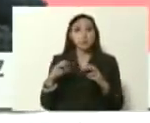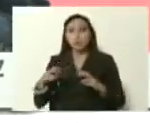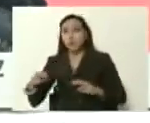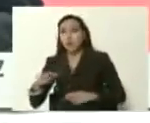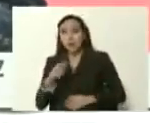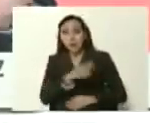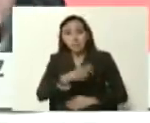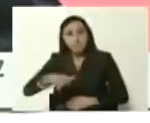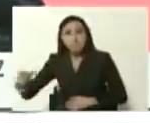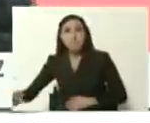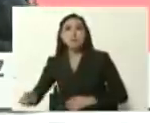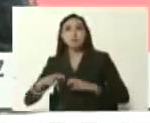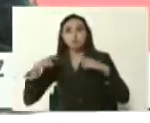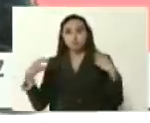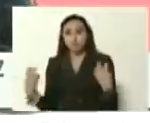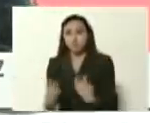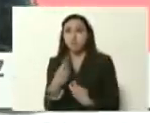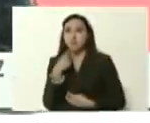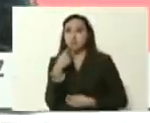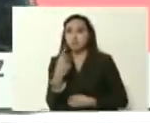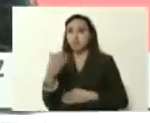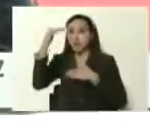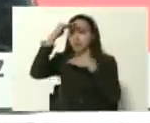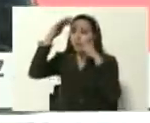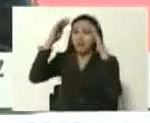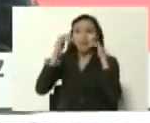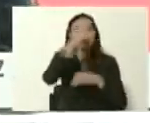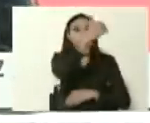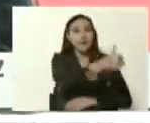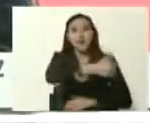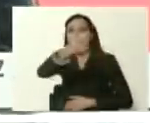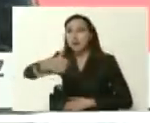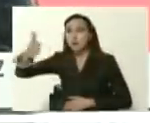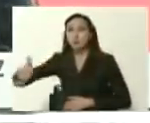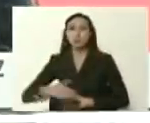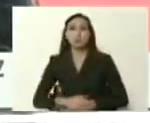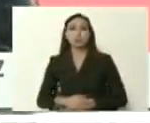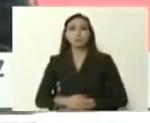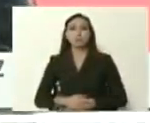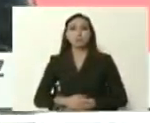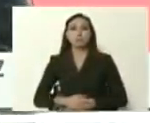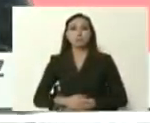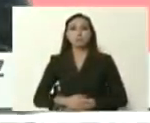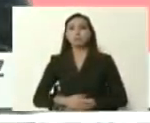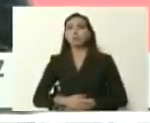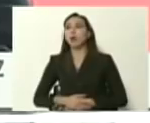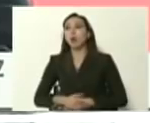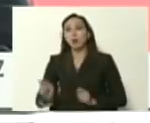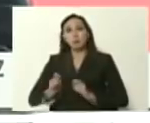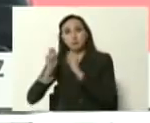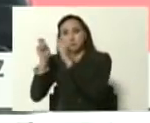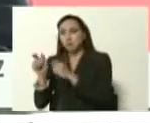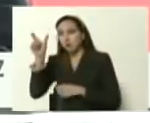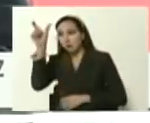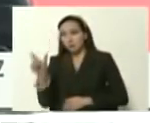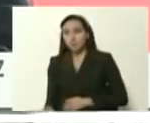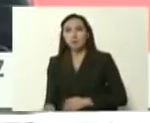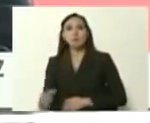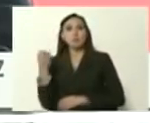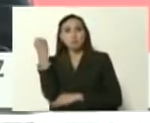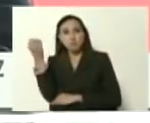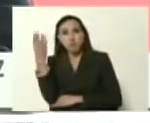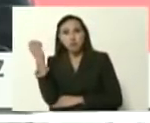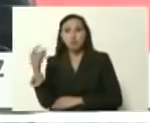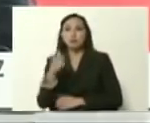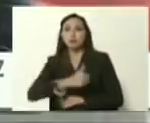y antes de decirle que somos todo oído y de escucharlo, yo quisiera dejar en el derecho de palabra al